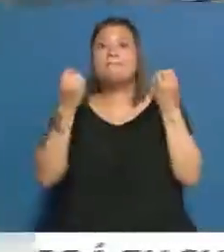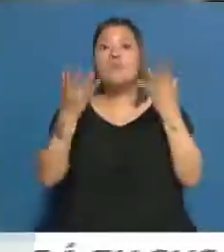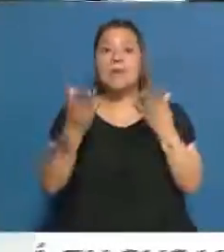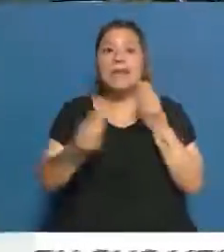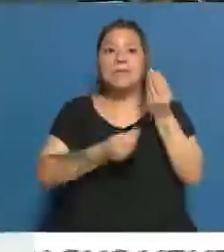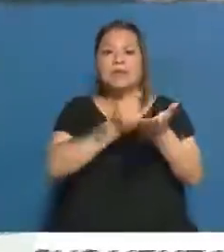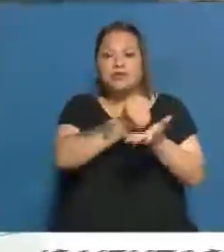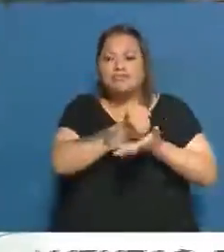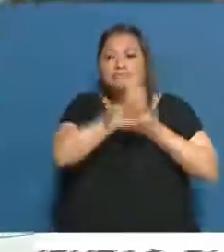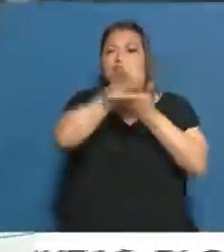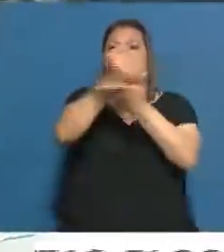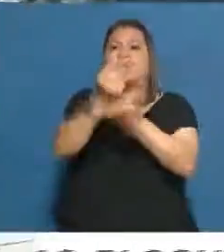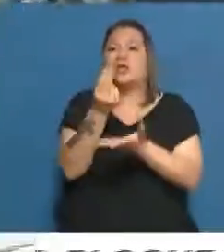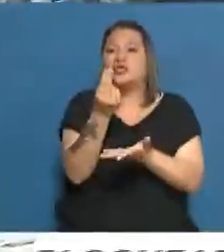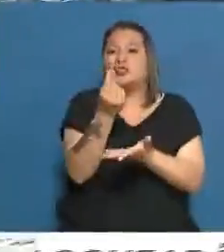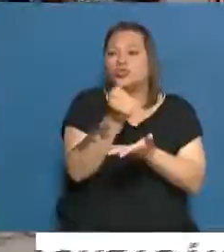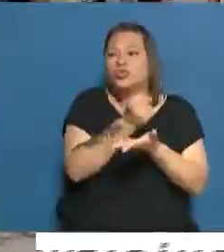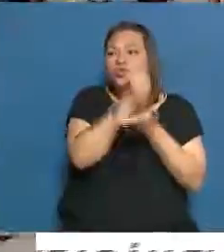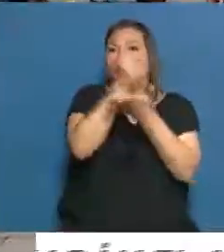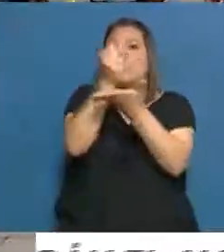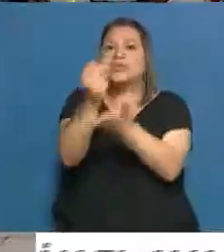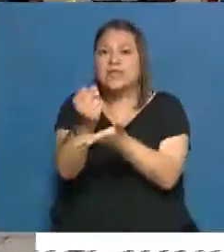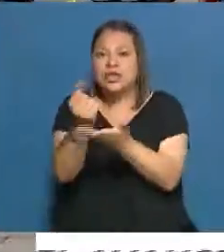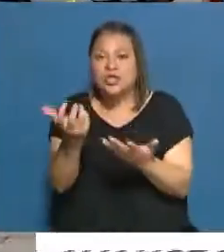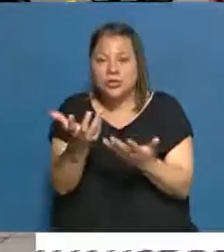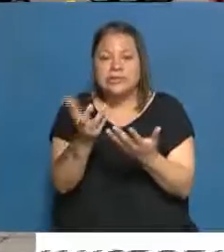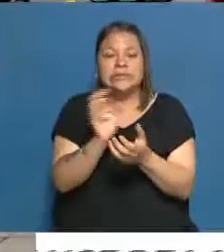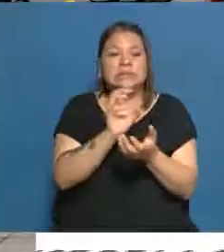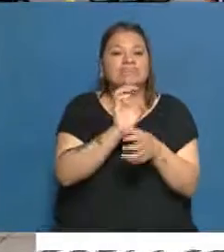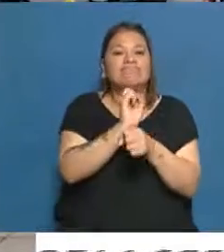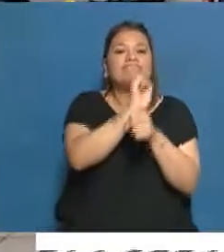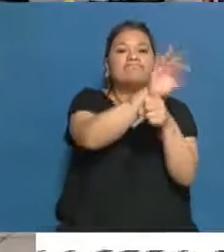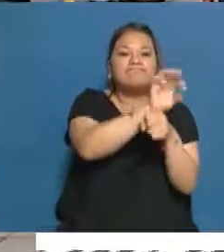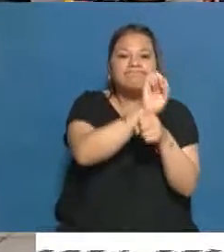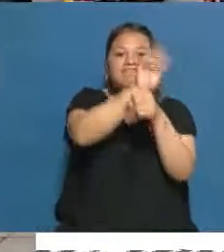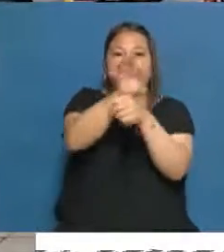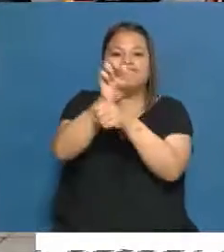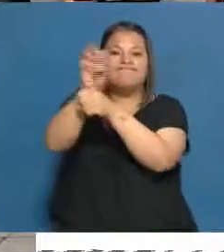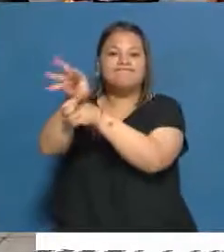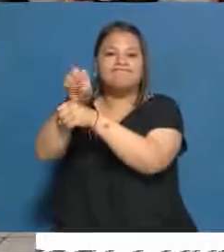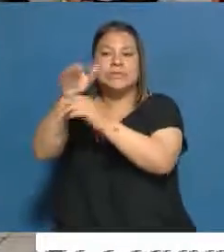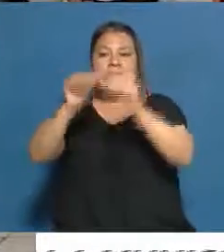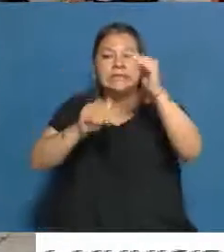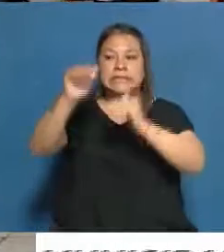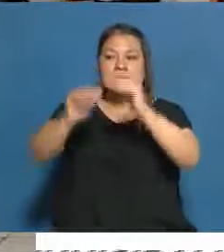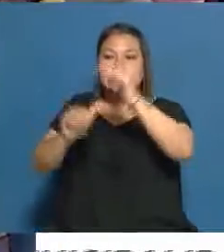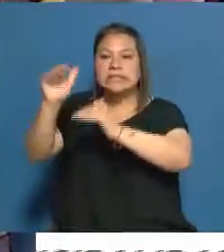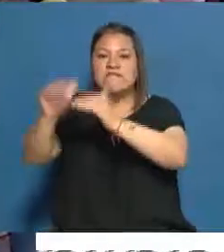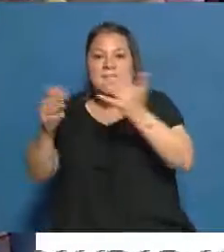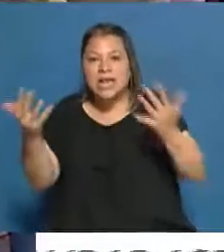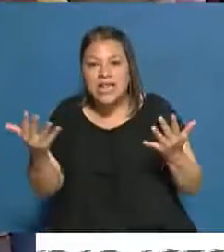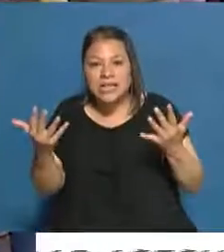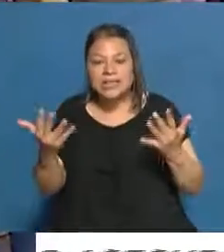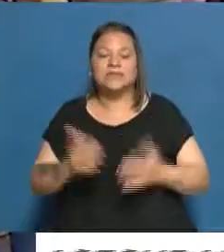los subsidios en el interior del país, ¿no? Y esta distribución de fondos que tanto reclaman muchos de